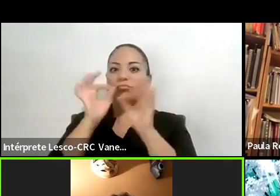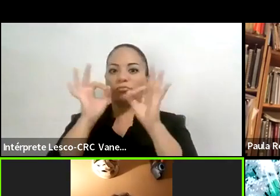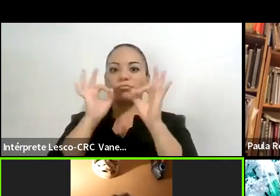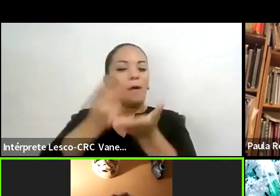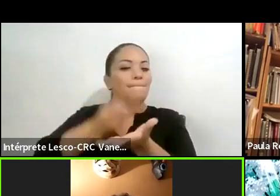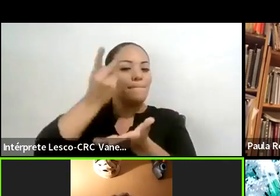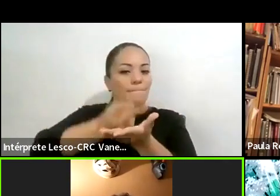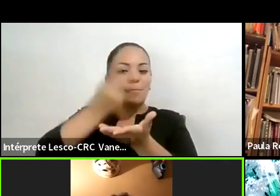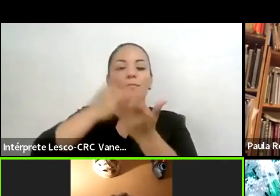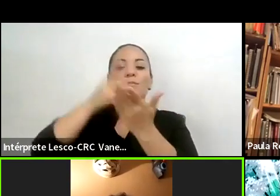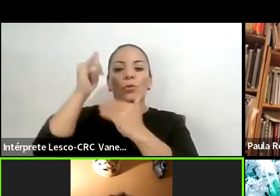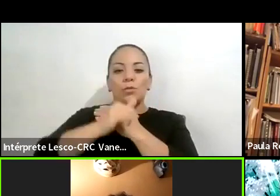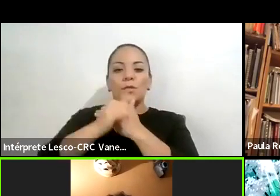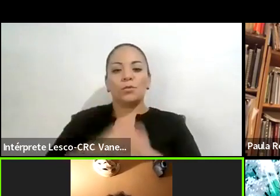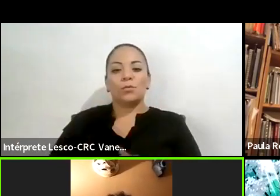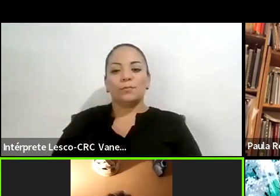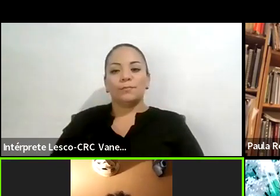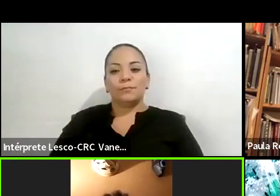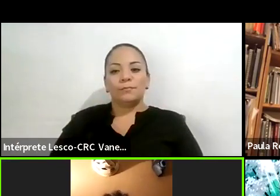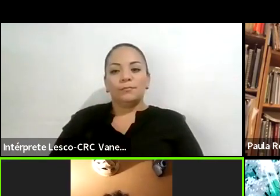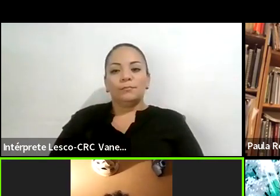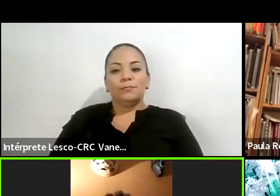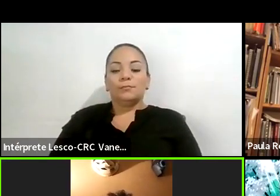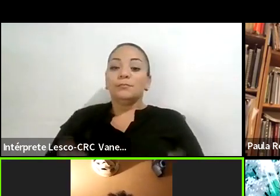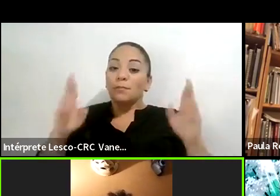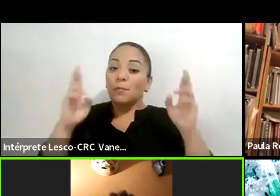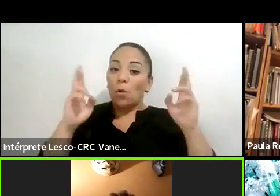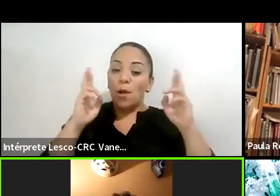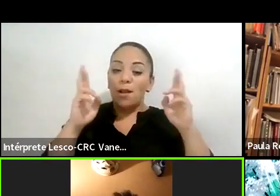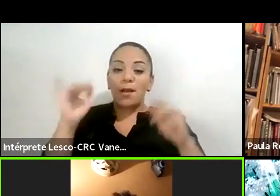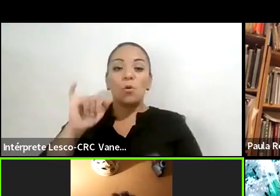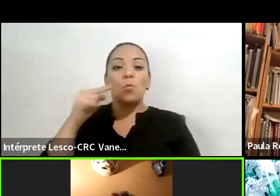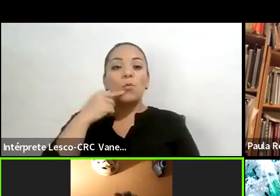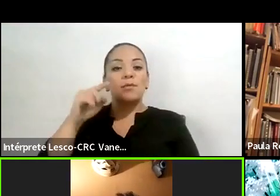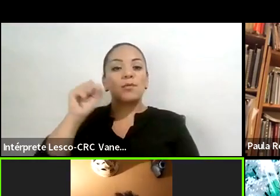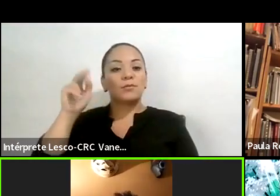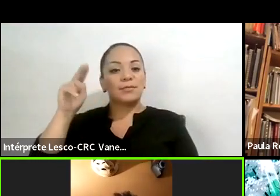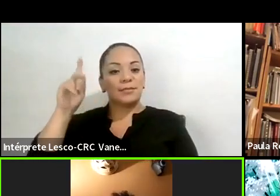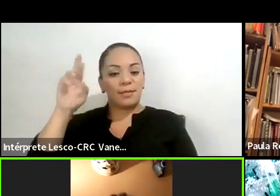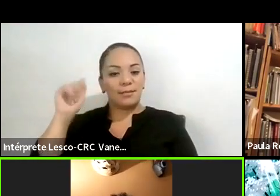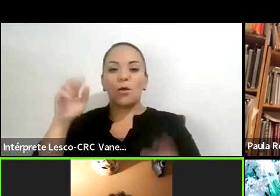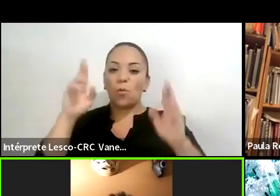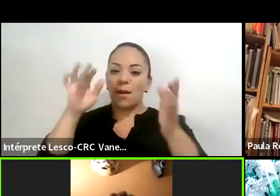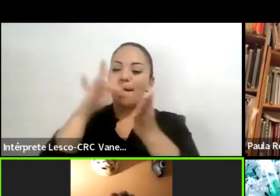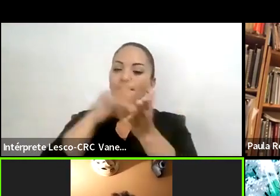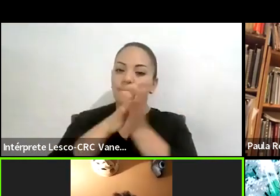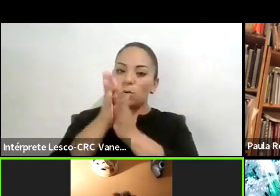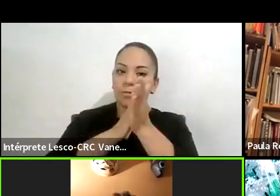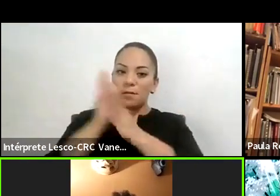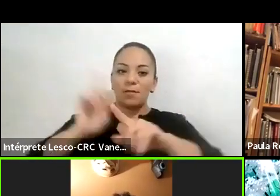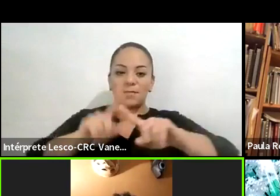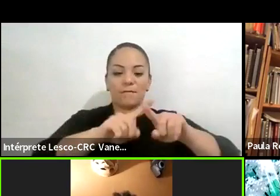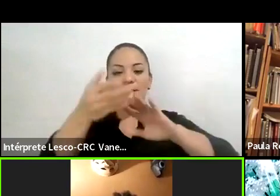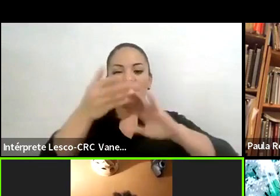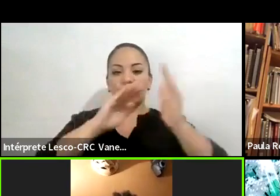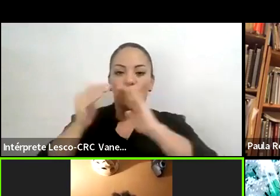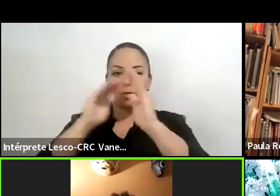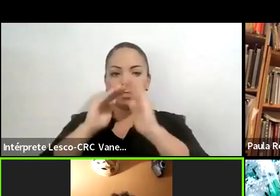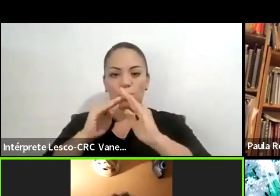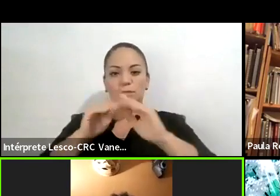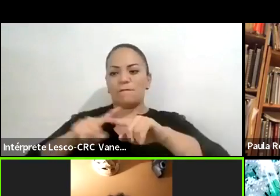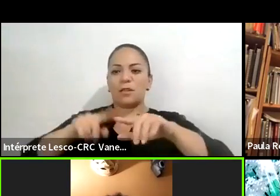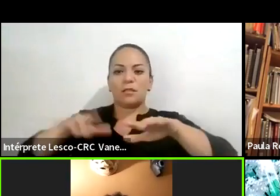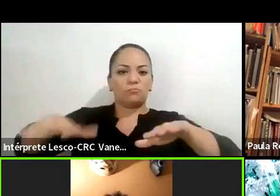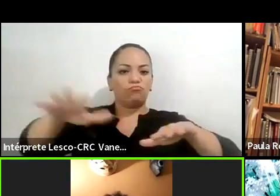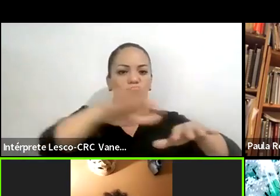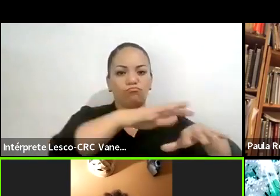valioso y que ojalá, como decía Sandra, sea muy aprovechable en las distintas poblaciones y contextos